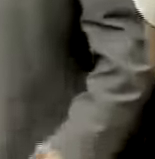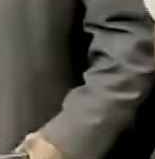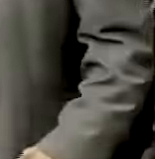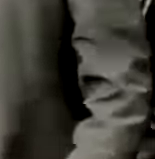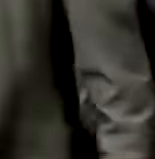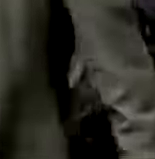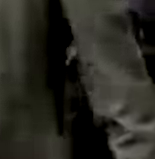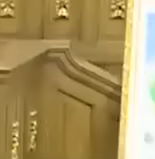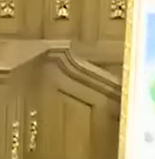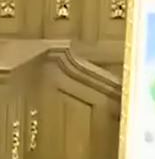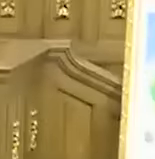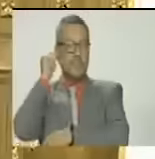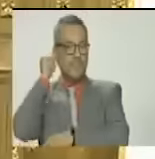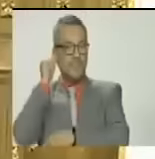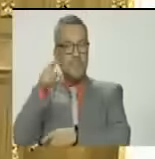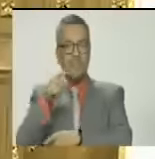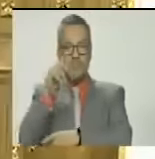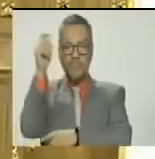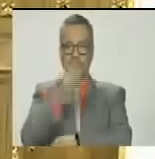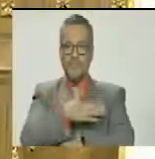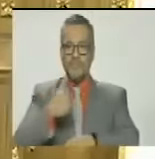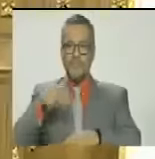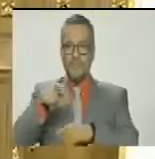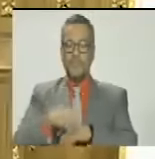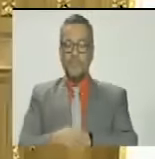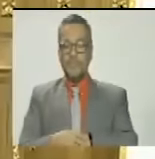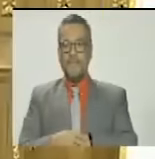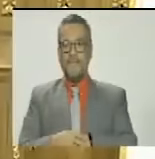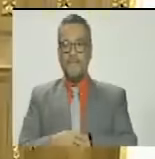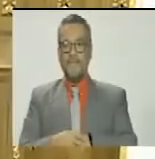Queridas diputadas, queridos diputados,